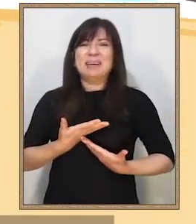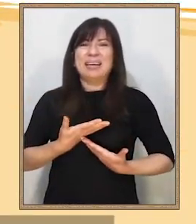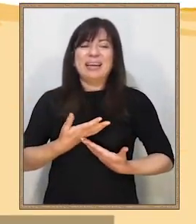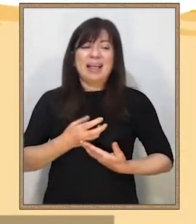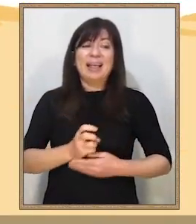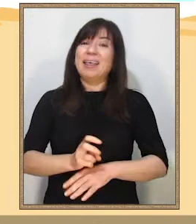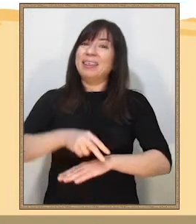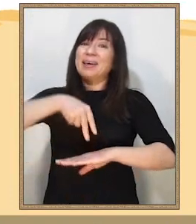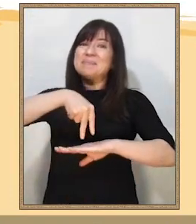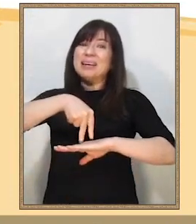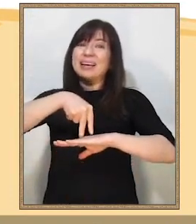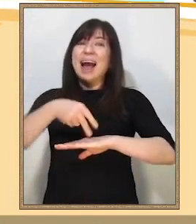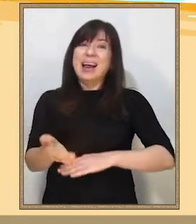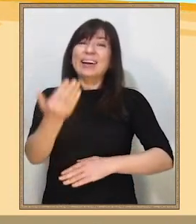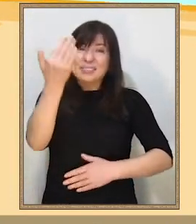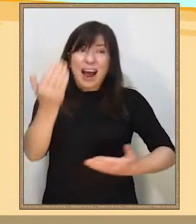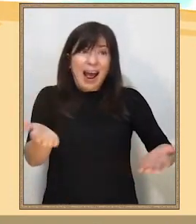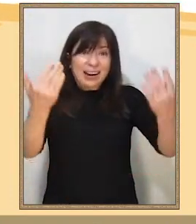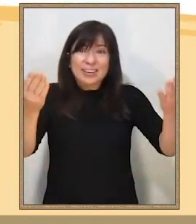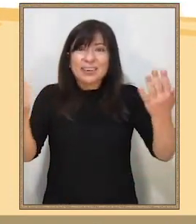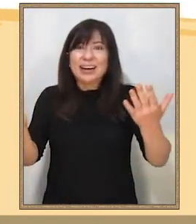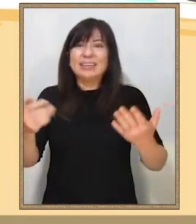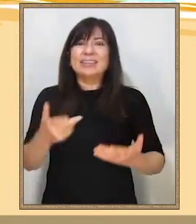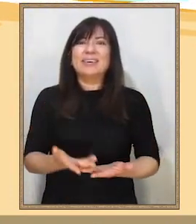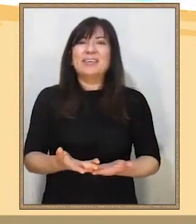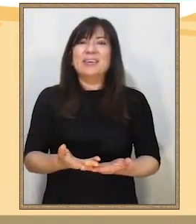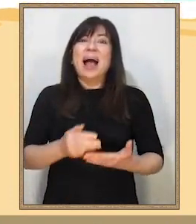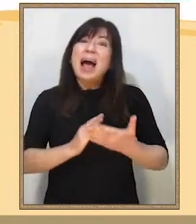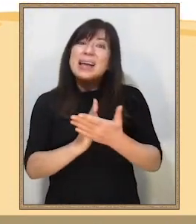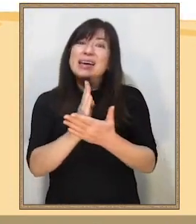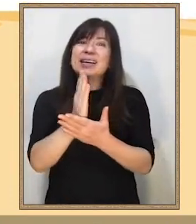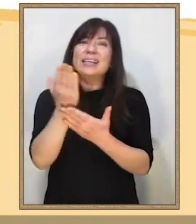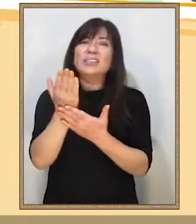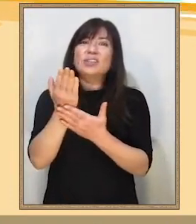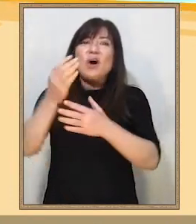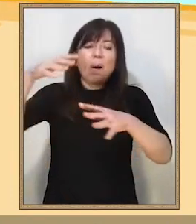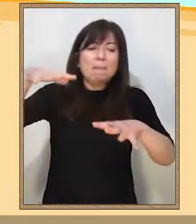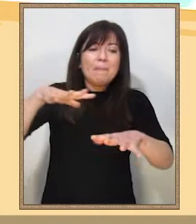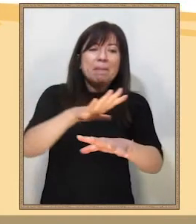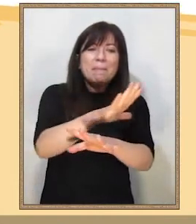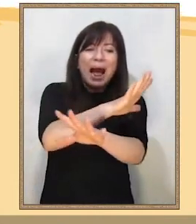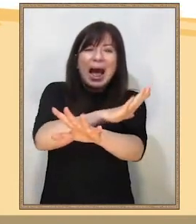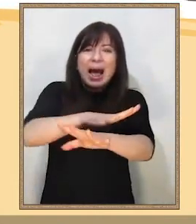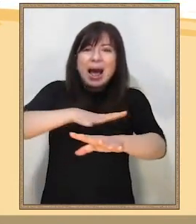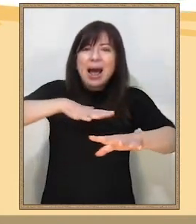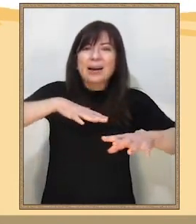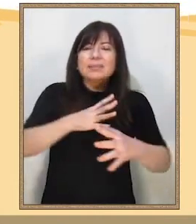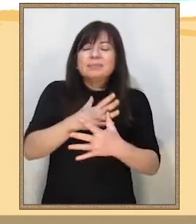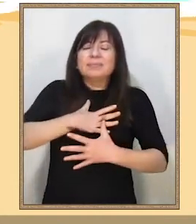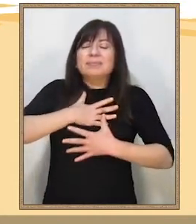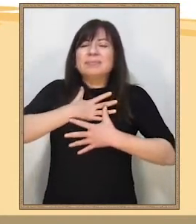de pie, arriba. Vamos a ir al inicio del mat. Vamos a